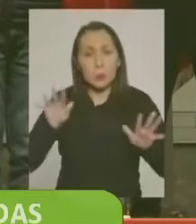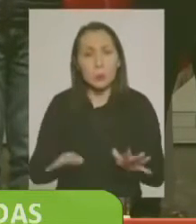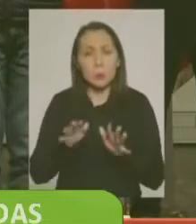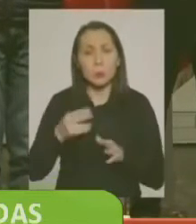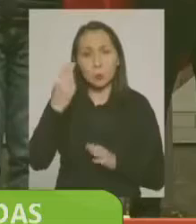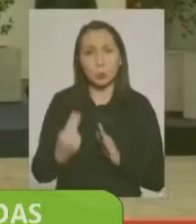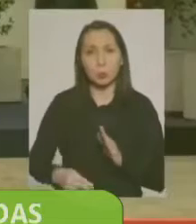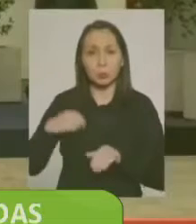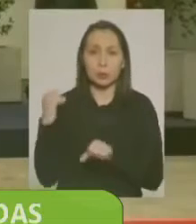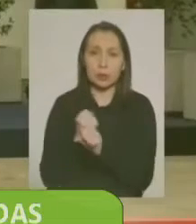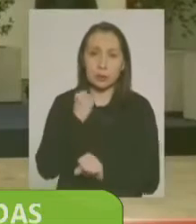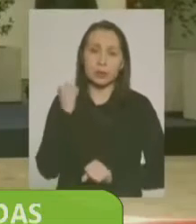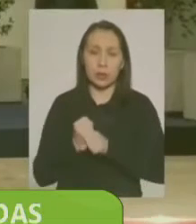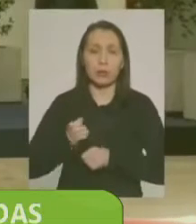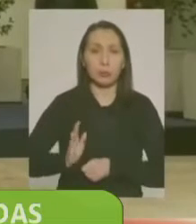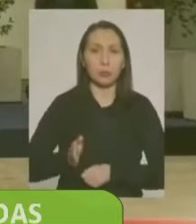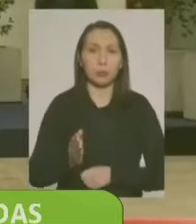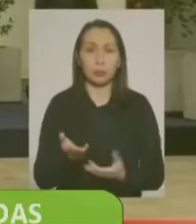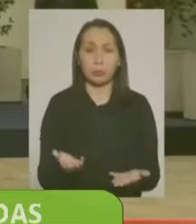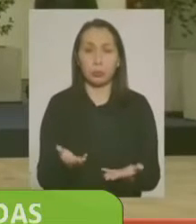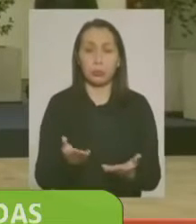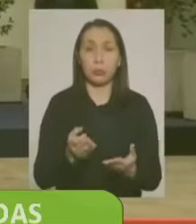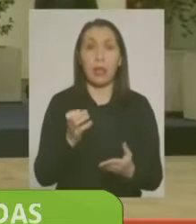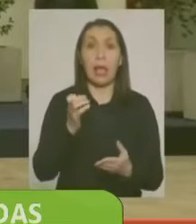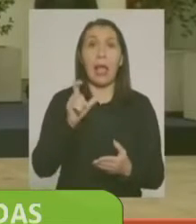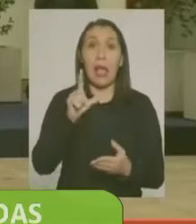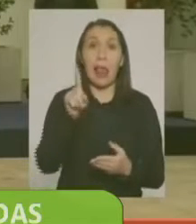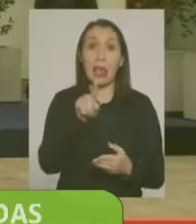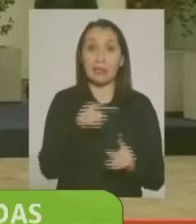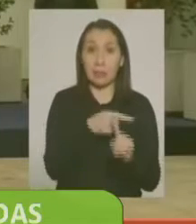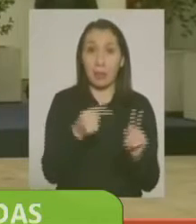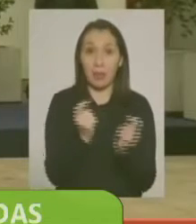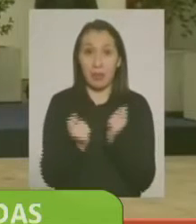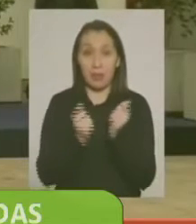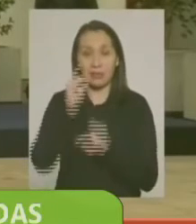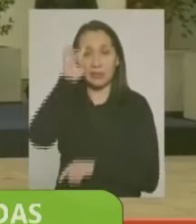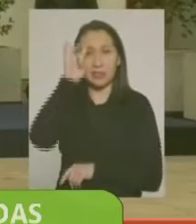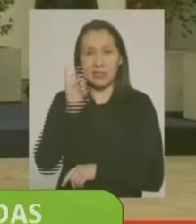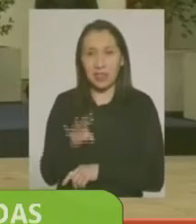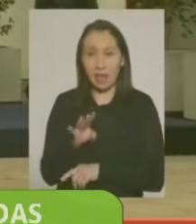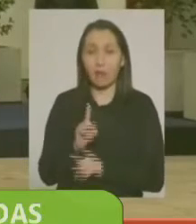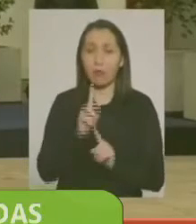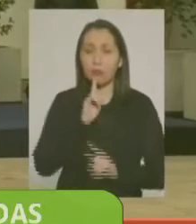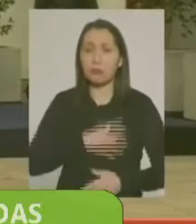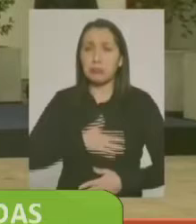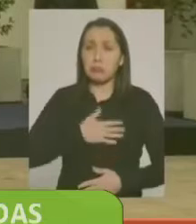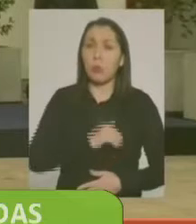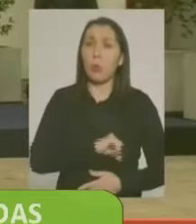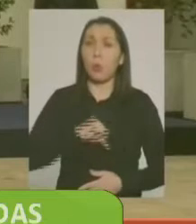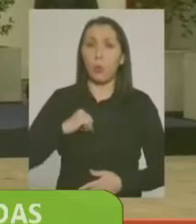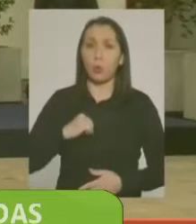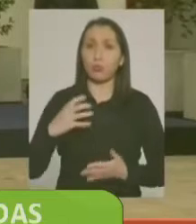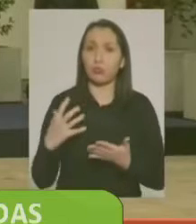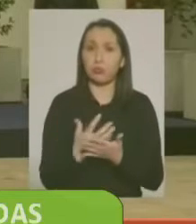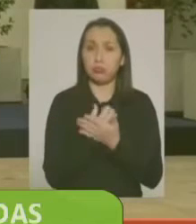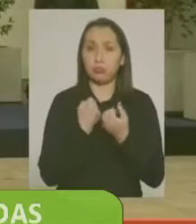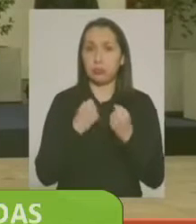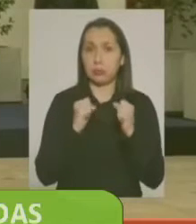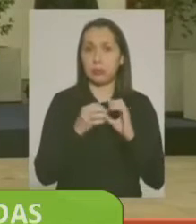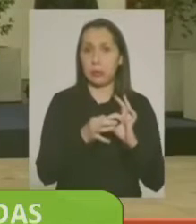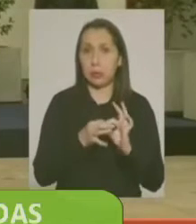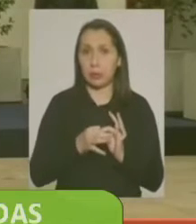excepcional y extraordinaria para los créditos con aval del Estado de los estudiantes que no tenían beneficios de gratuidad o crédito para poder